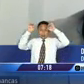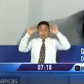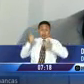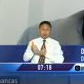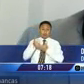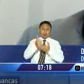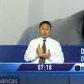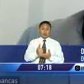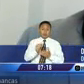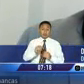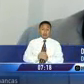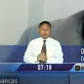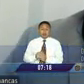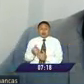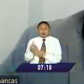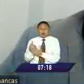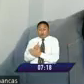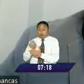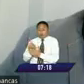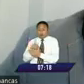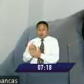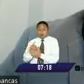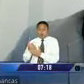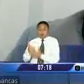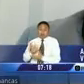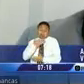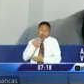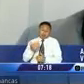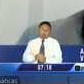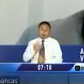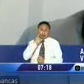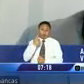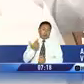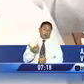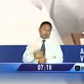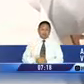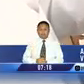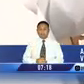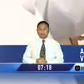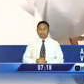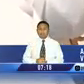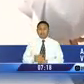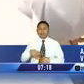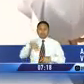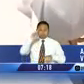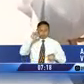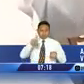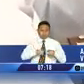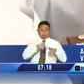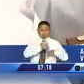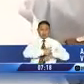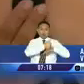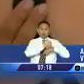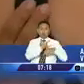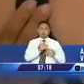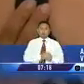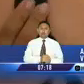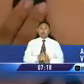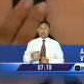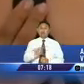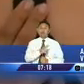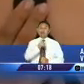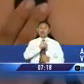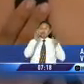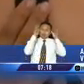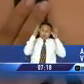el aislamiento preventivo, que ha demostrado ser incluso mejor que hacer las pruebas. Coincide con las autoridades sanitarias en el énfasis que se deberá